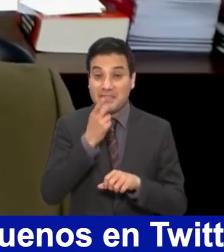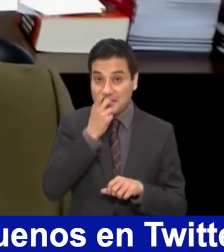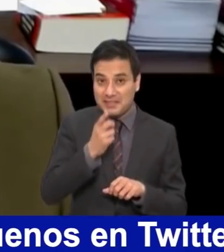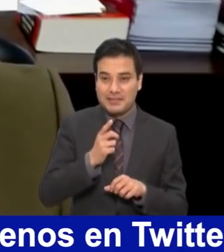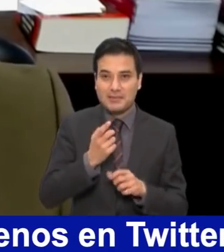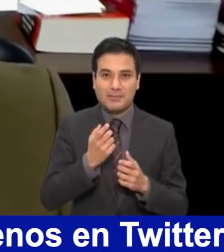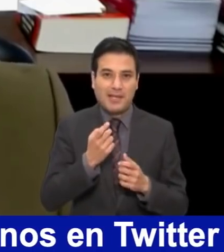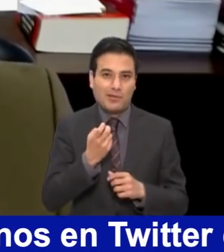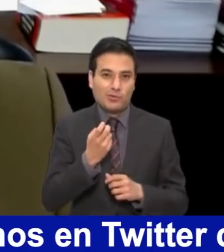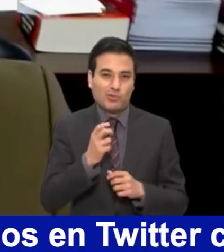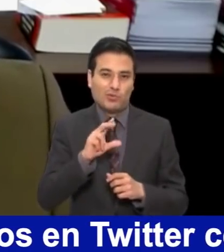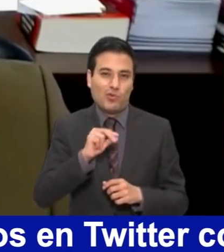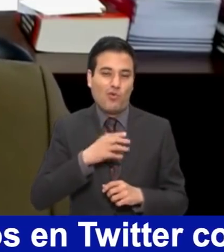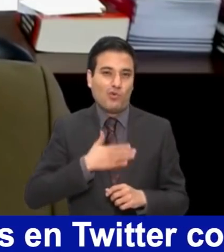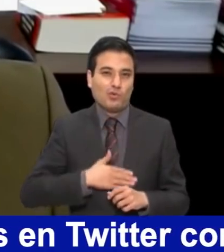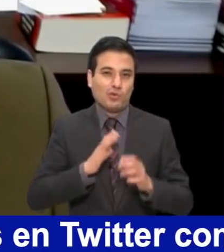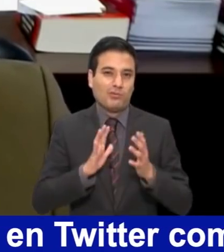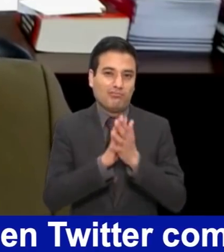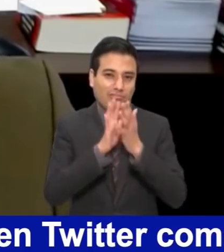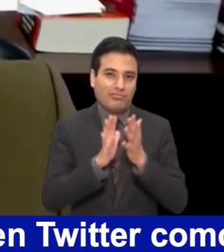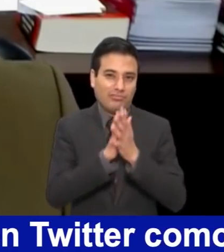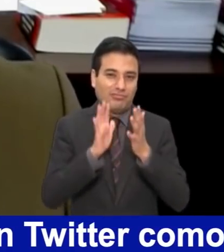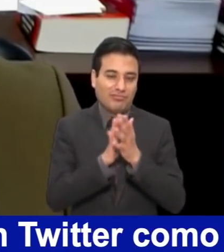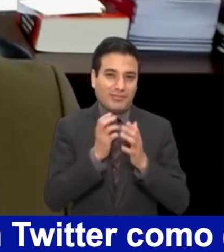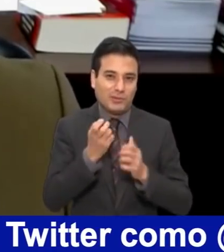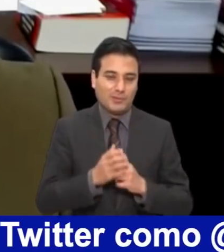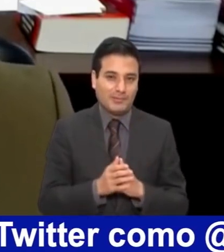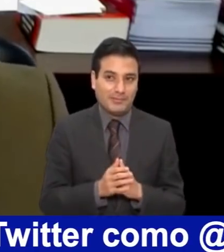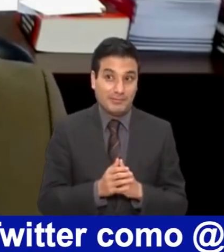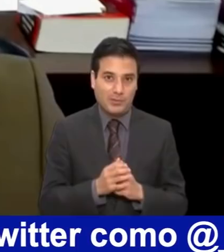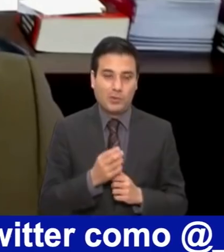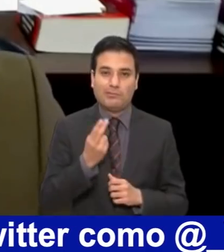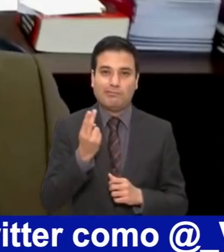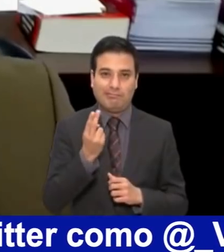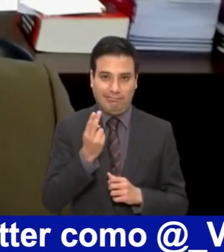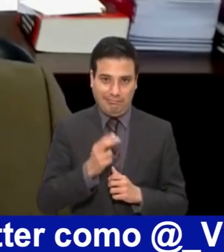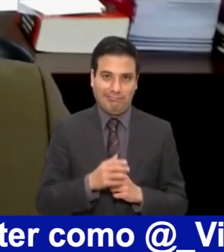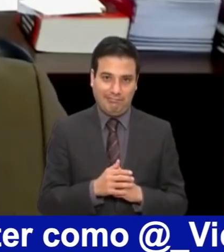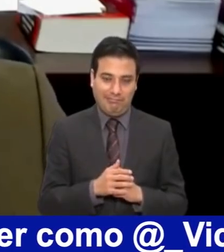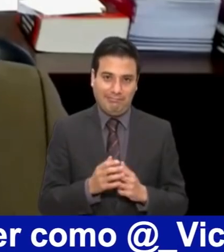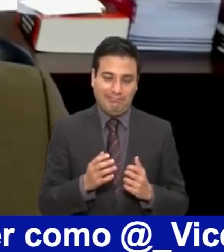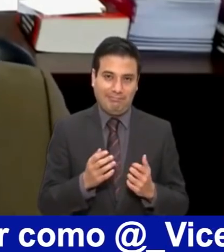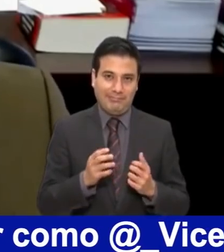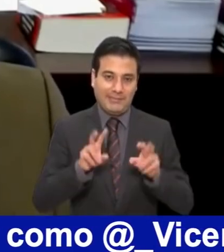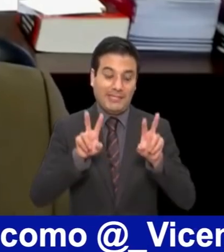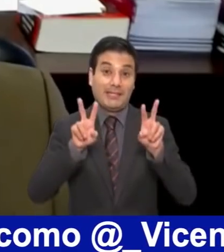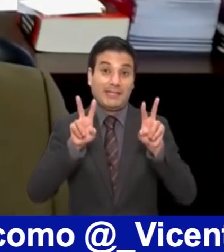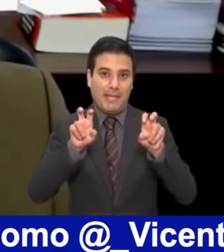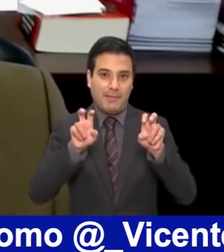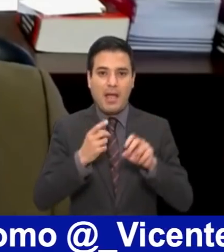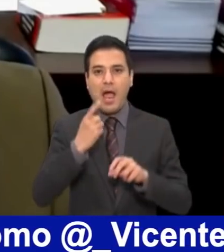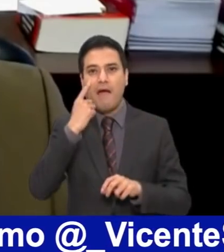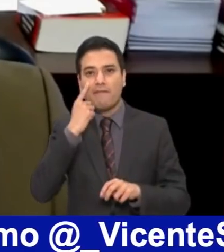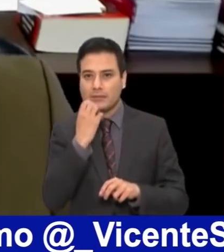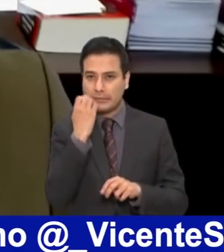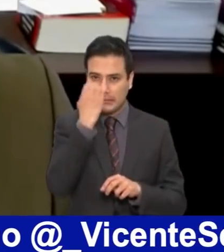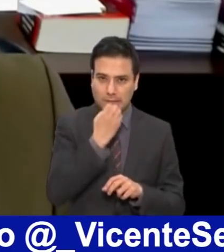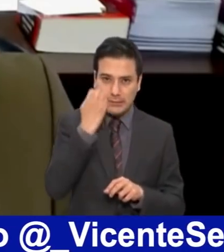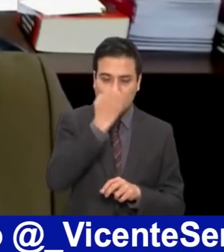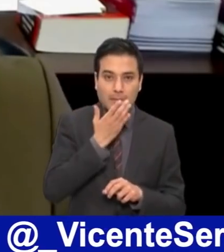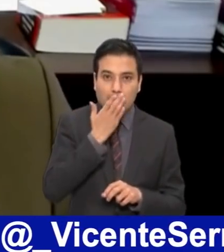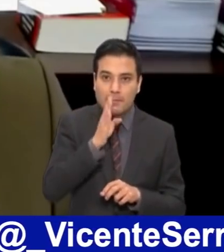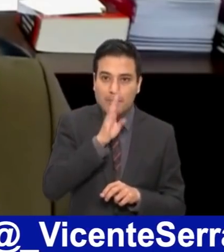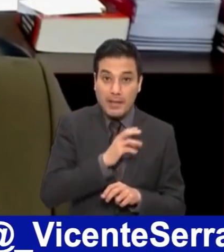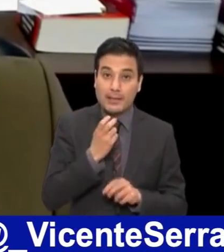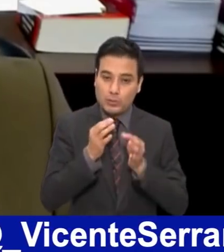por encima del ángulo de la rendición de cuentas, que es el que predomina en la mayoría de los países democráticos. Como decía la diputada Sauri, la